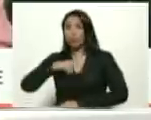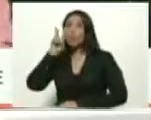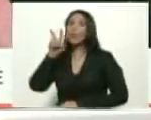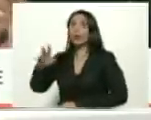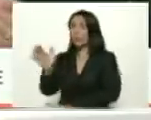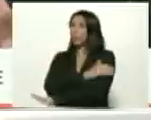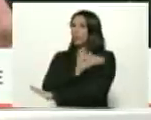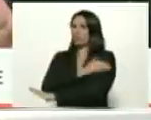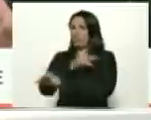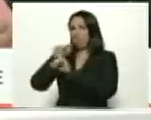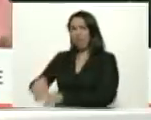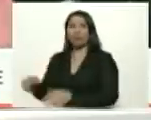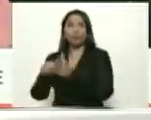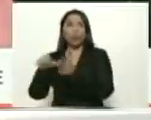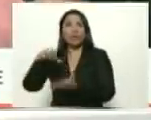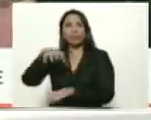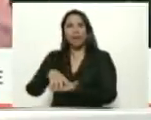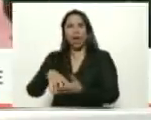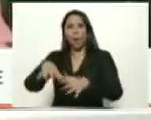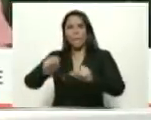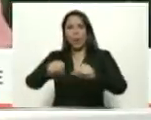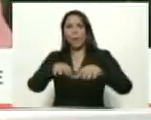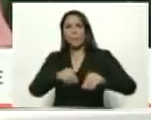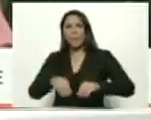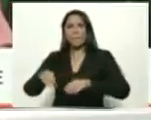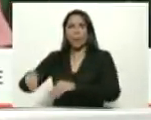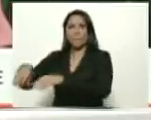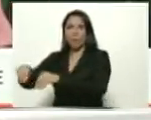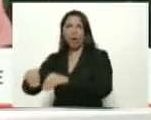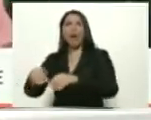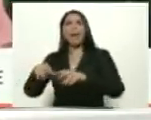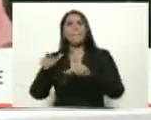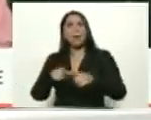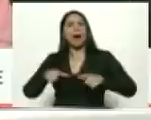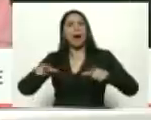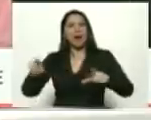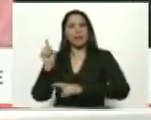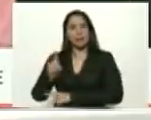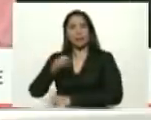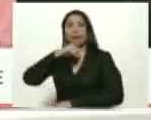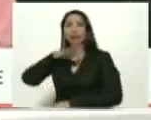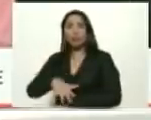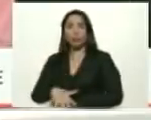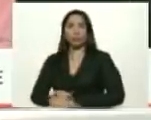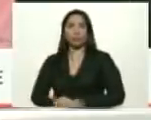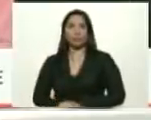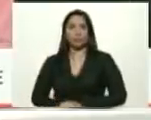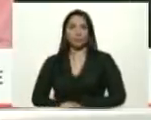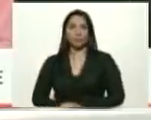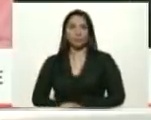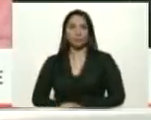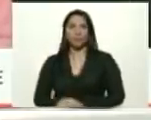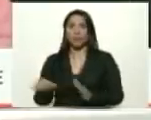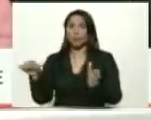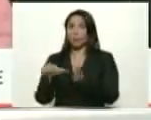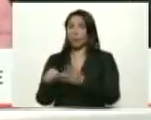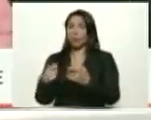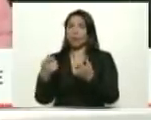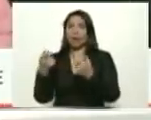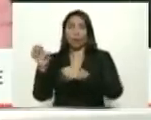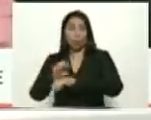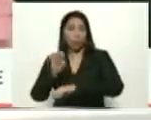donde el Estado vendrá a ocupar un espacio necesario, histórico, y donde la economía